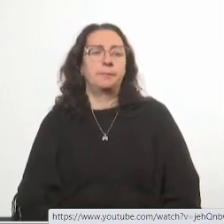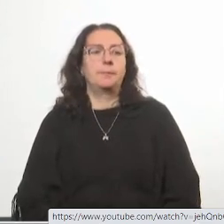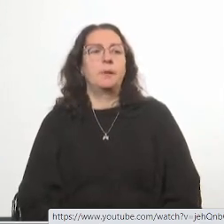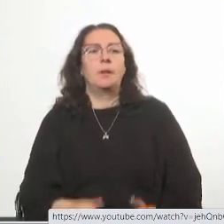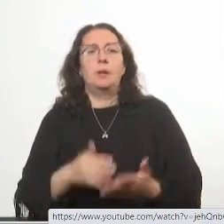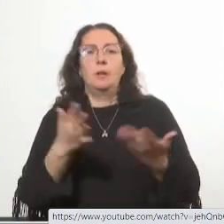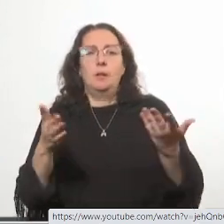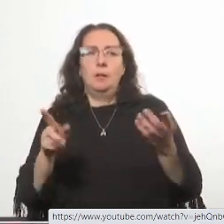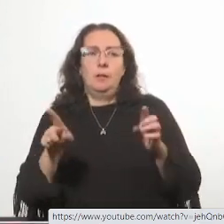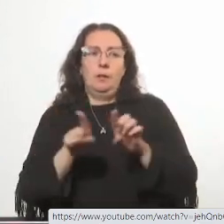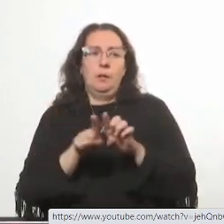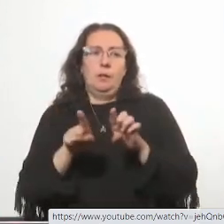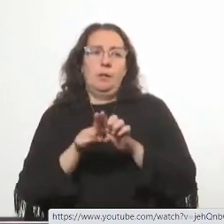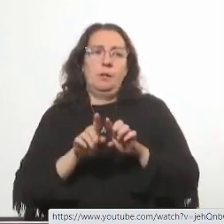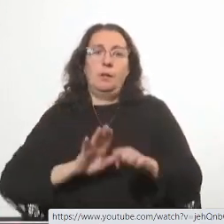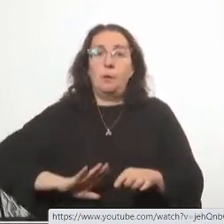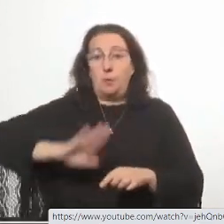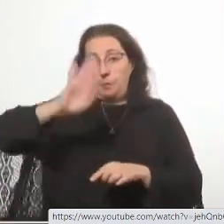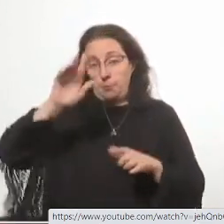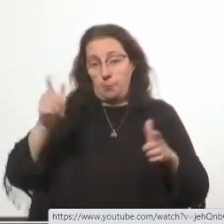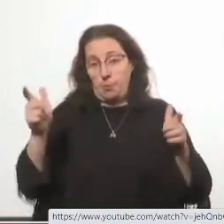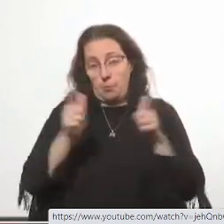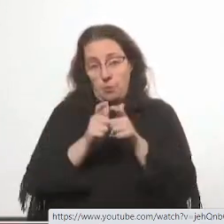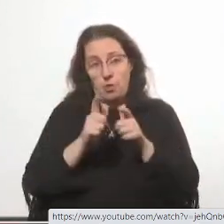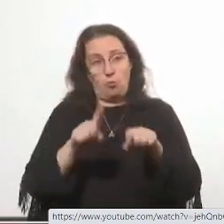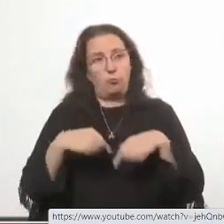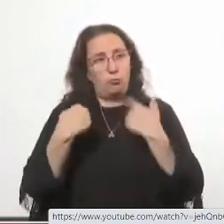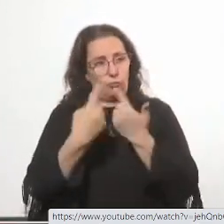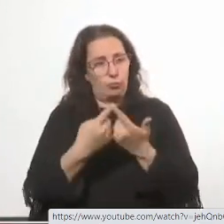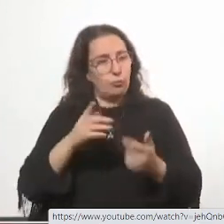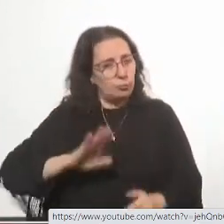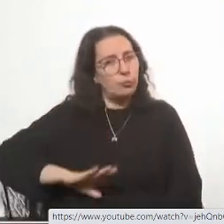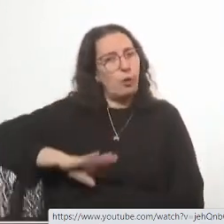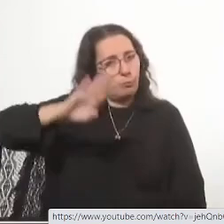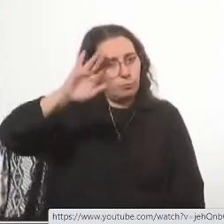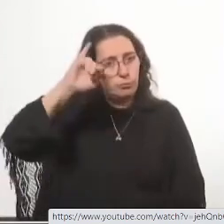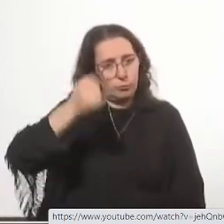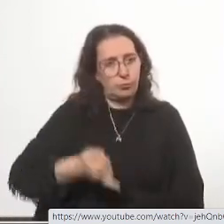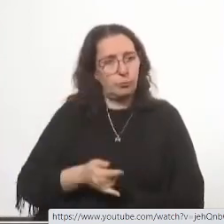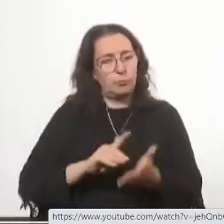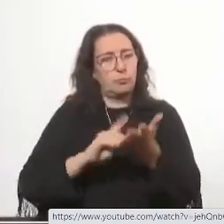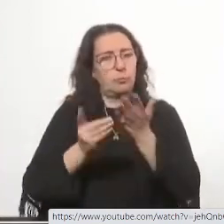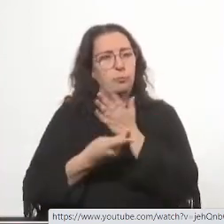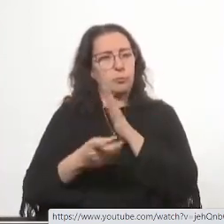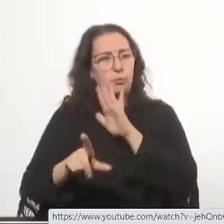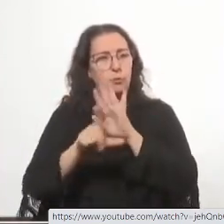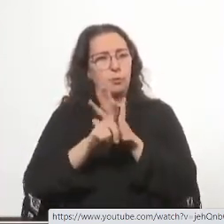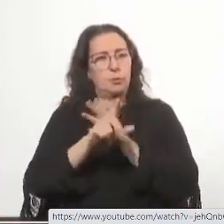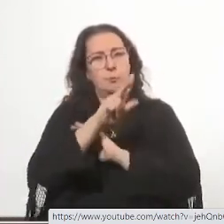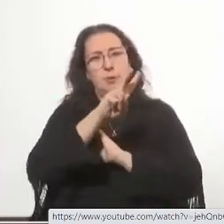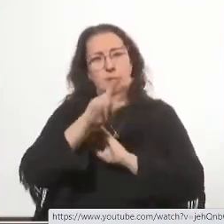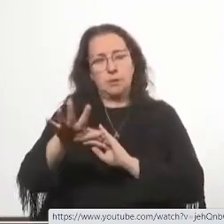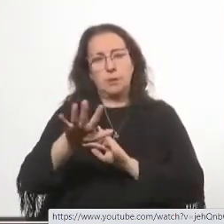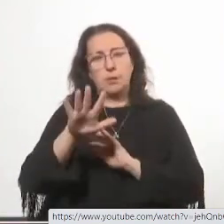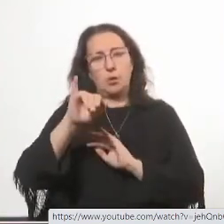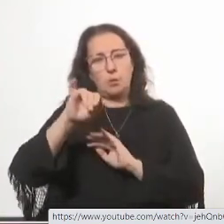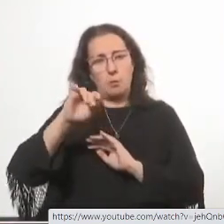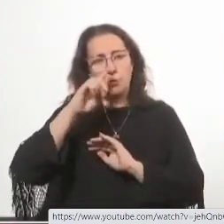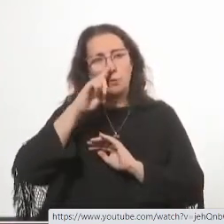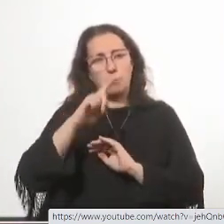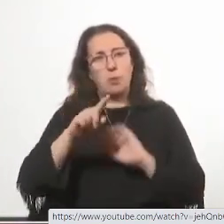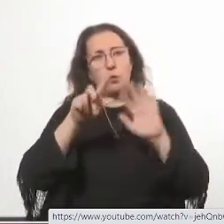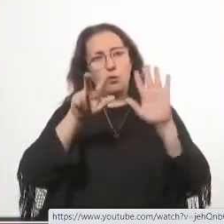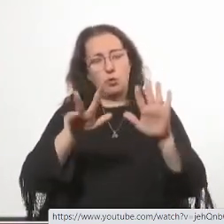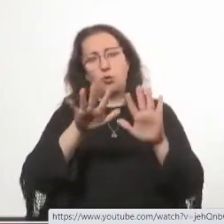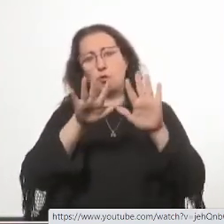Bueno, como votamos en comisión, nosotros vamos a apoyar este proyecto de ley, ¿no? El 25 de mayo de